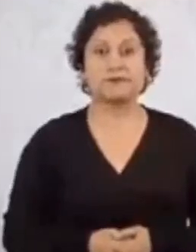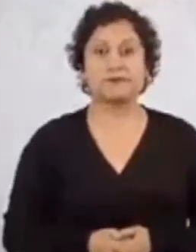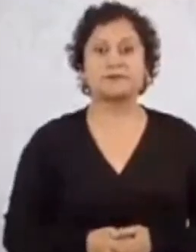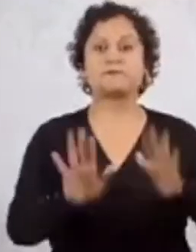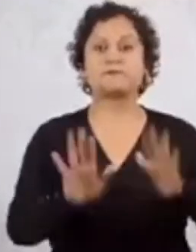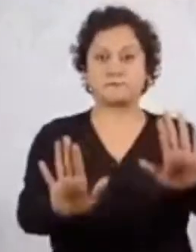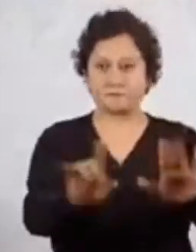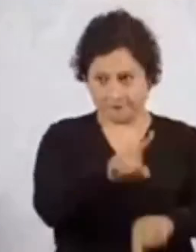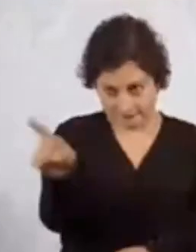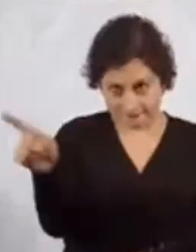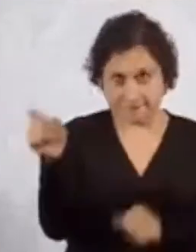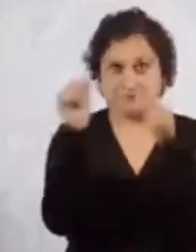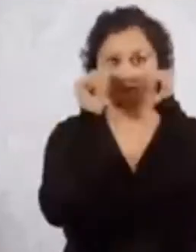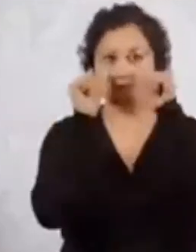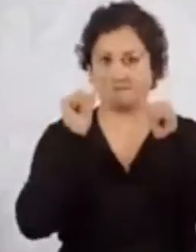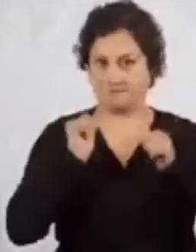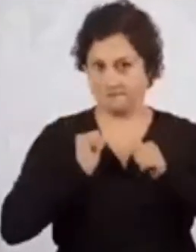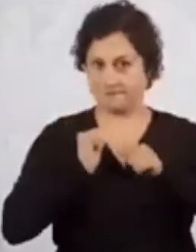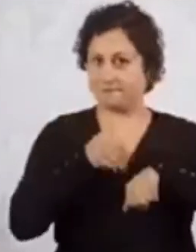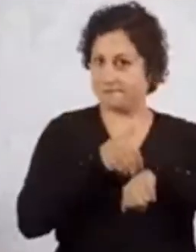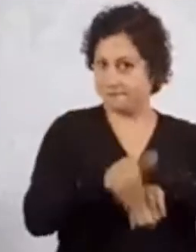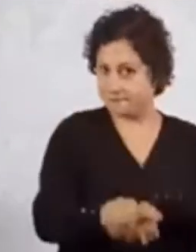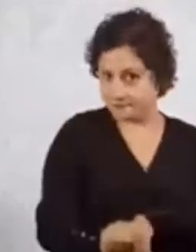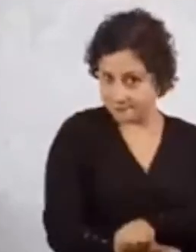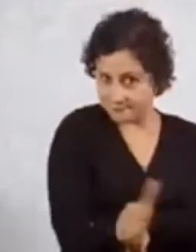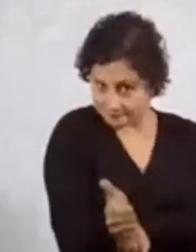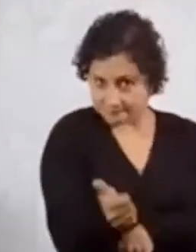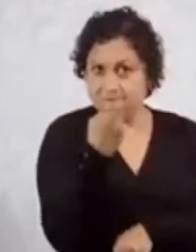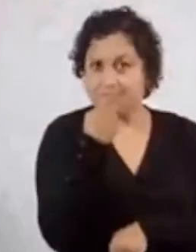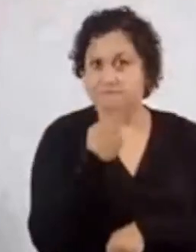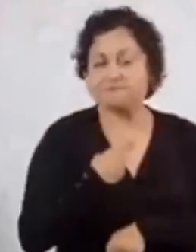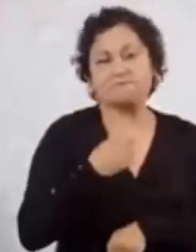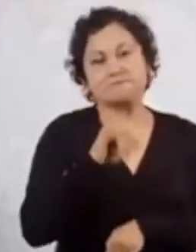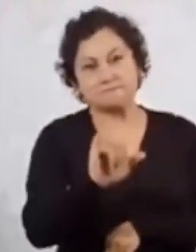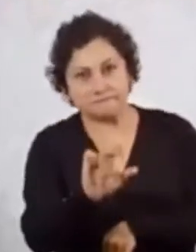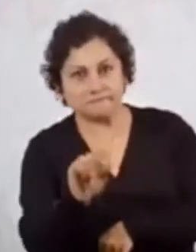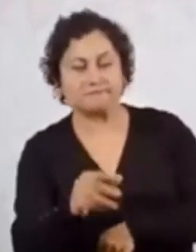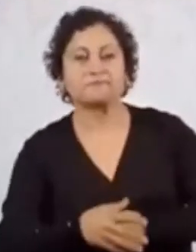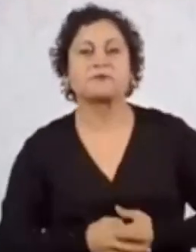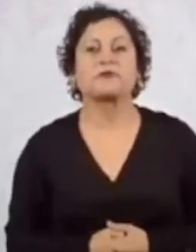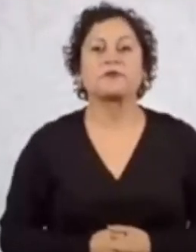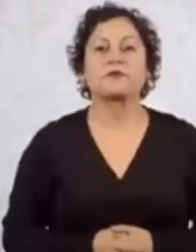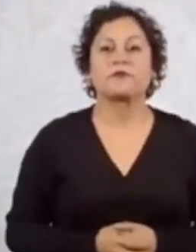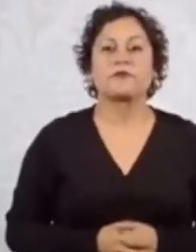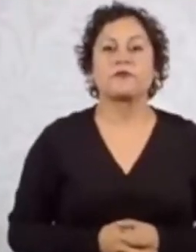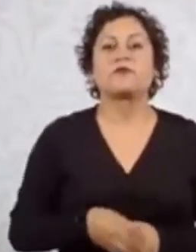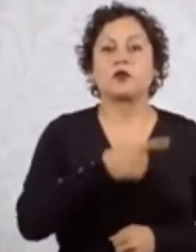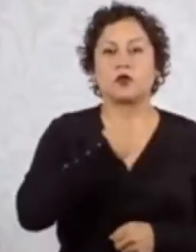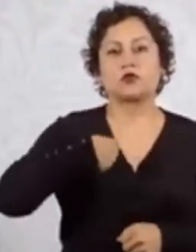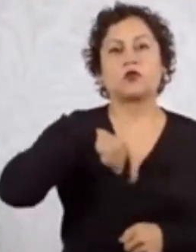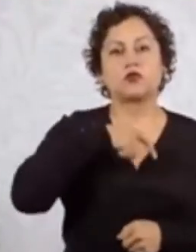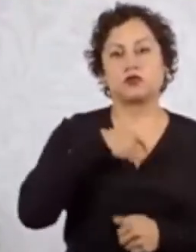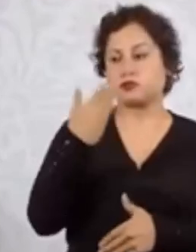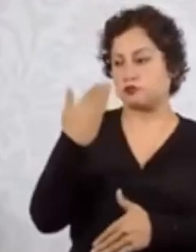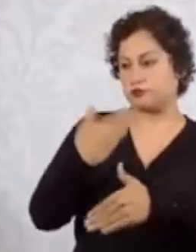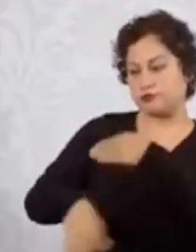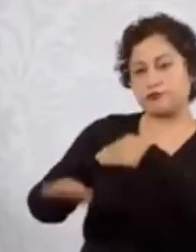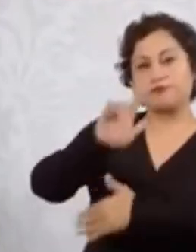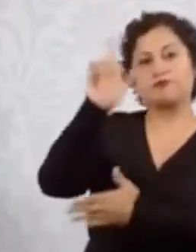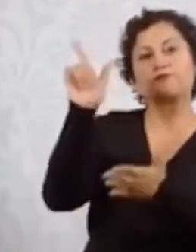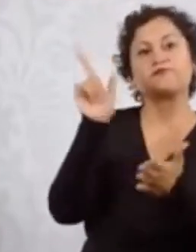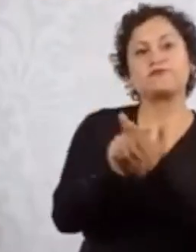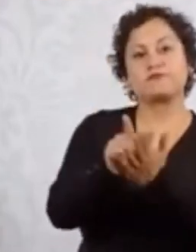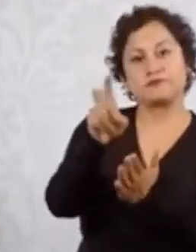por decirlo de alguna manera, Claudia Sheinbaum propuso hoy medidas de corte político muy importante, pero sobre todo